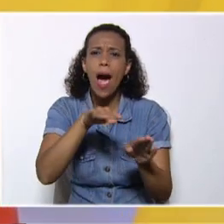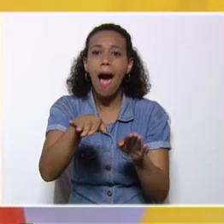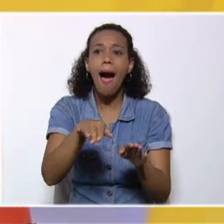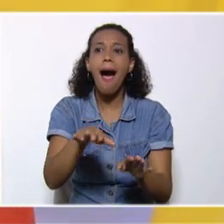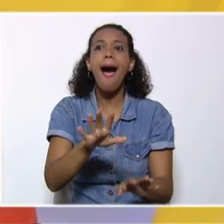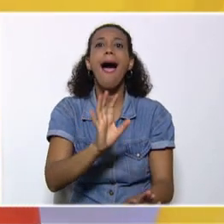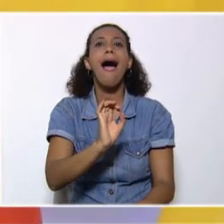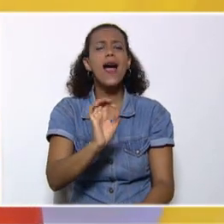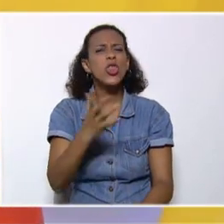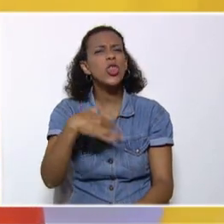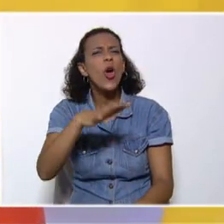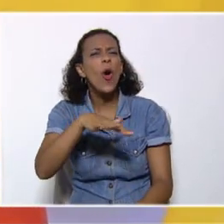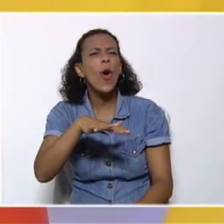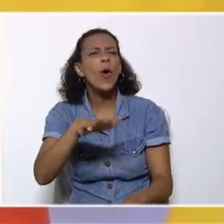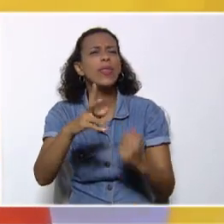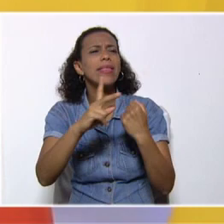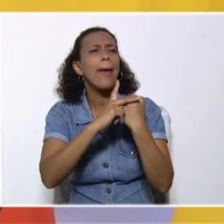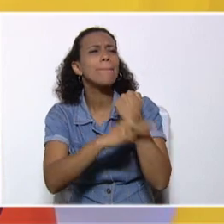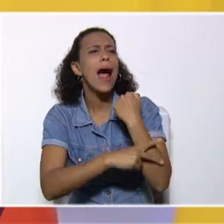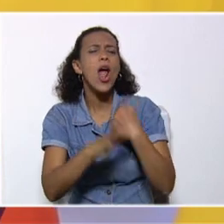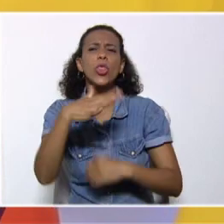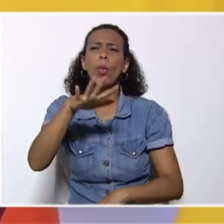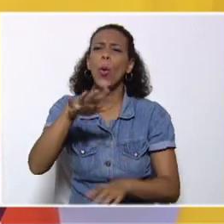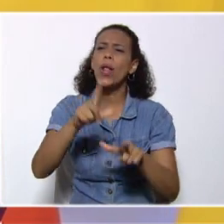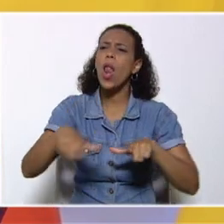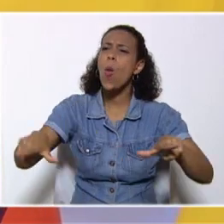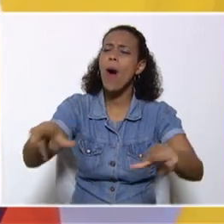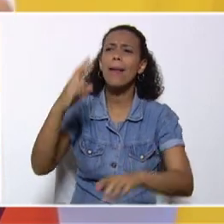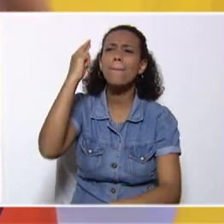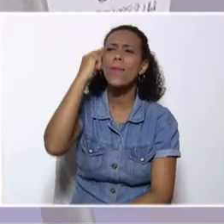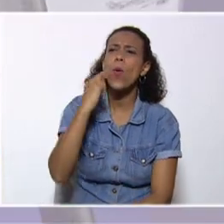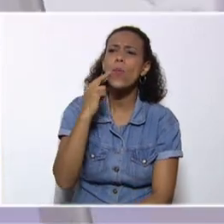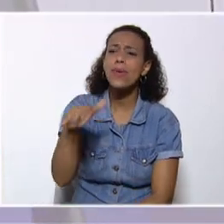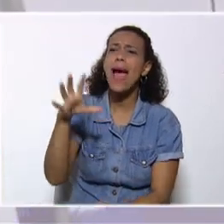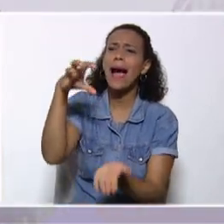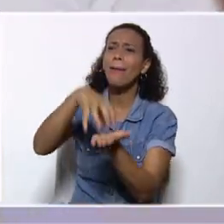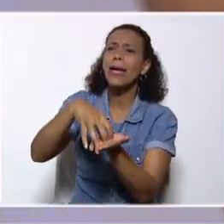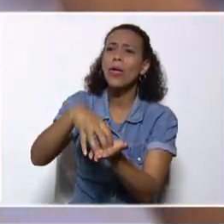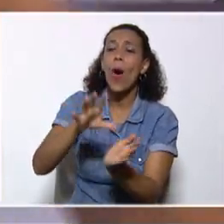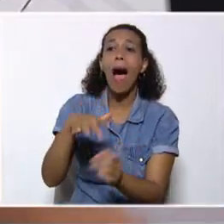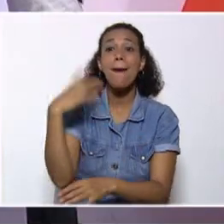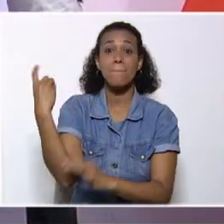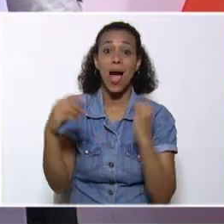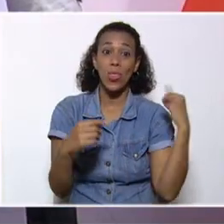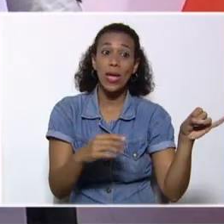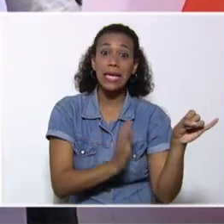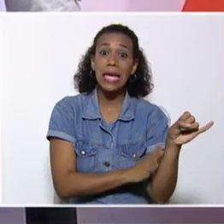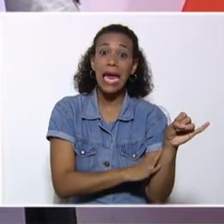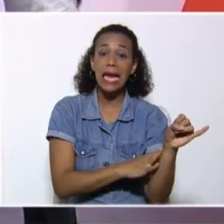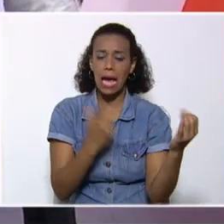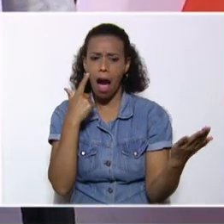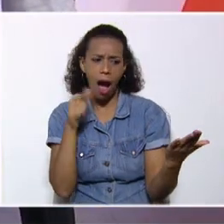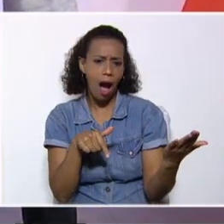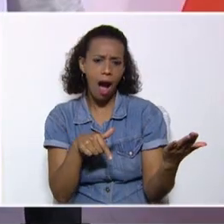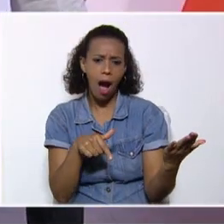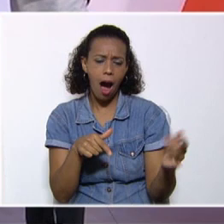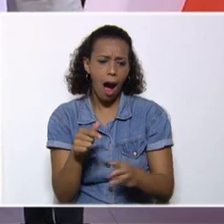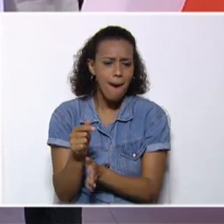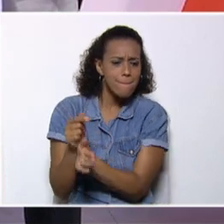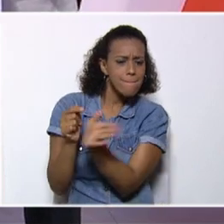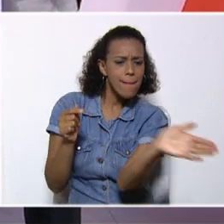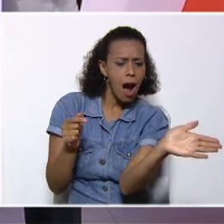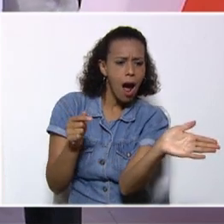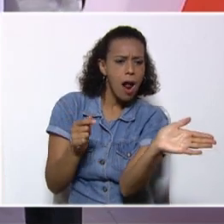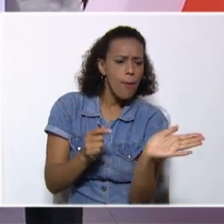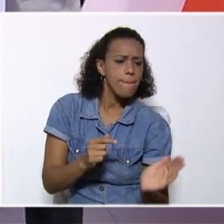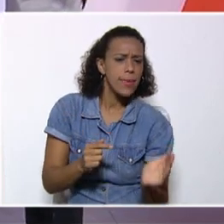dirá, ¿dónde me queda la plaza? Por aquí cerca me queda la Plaza Bolívar. Y te dirán, sí, a mano izquierda, y con el croquis digo, ah, bueno, entonces aquí tomo